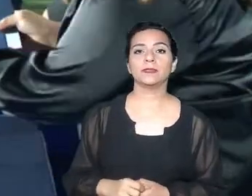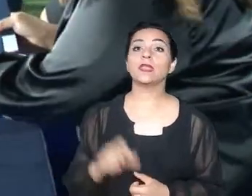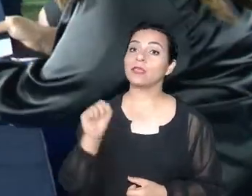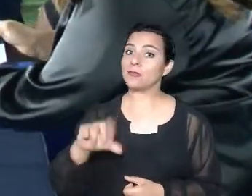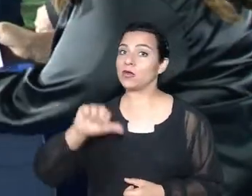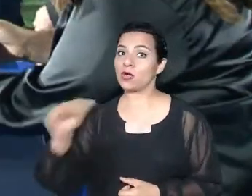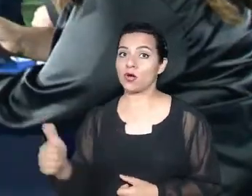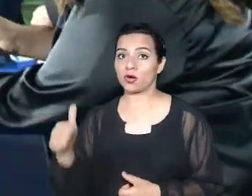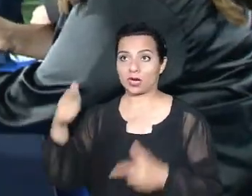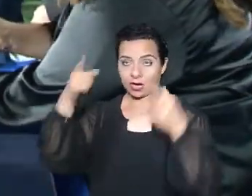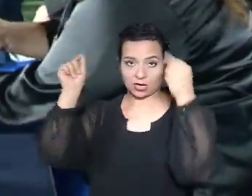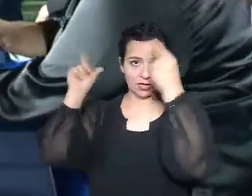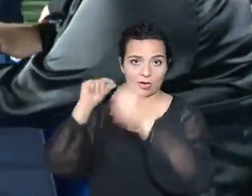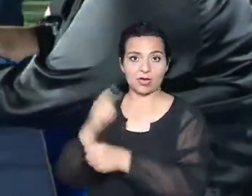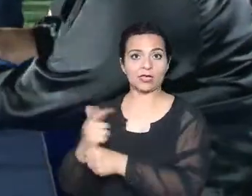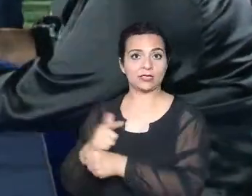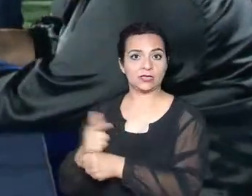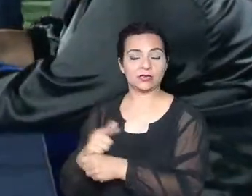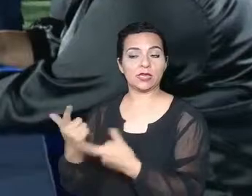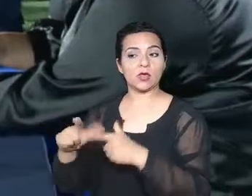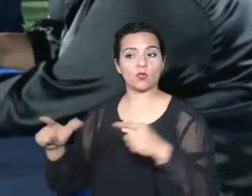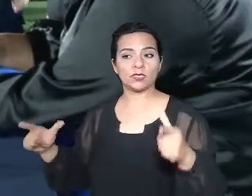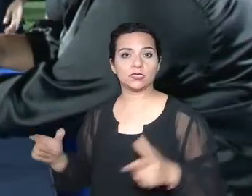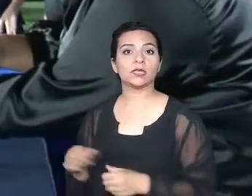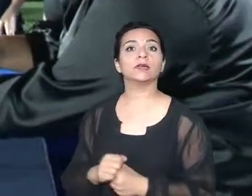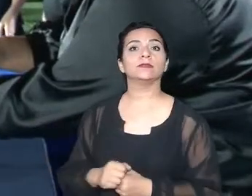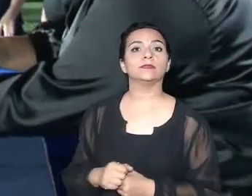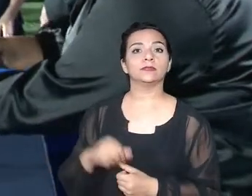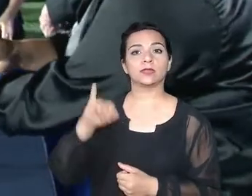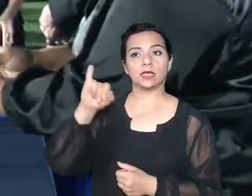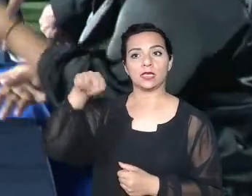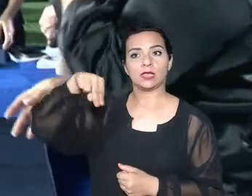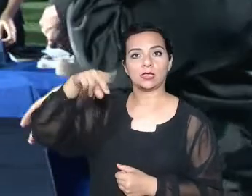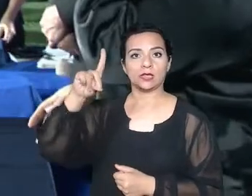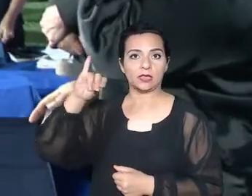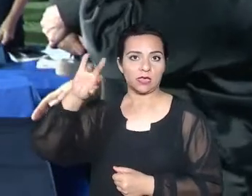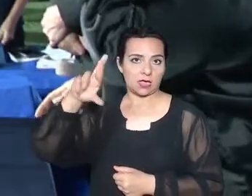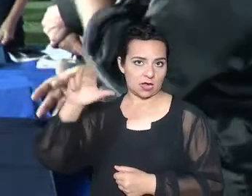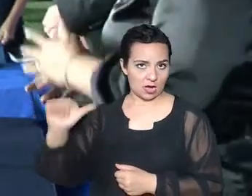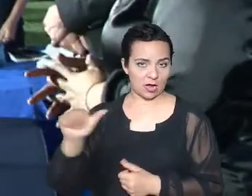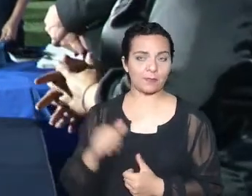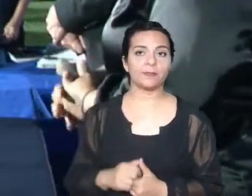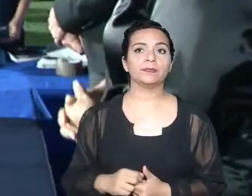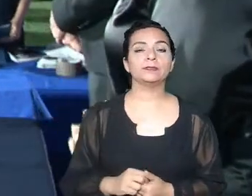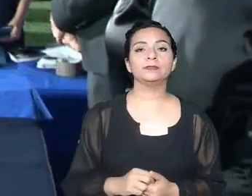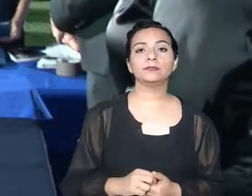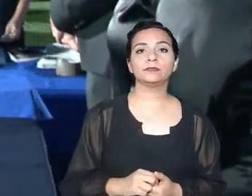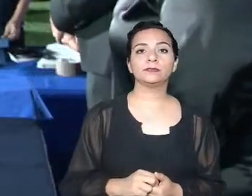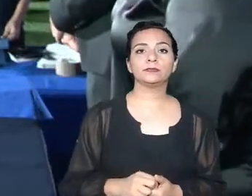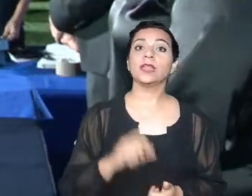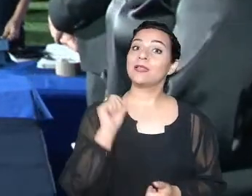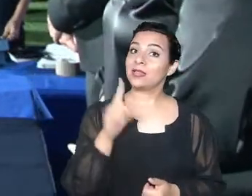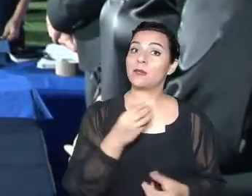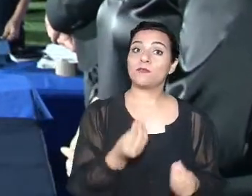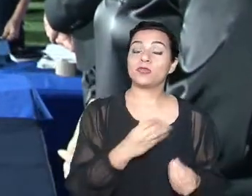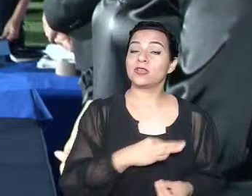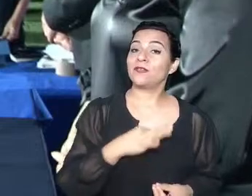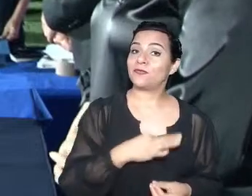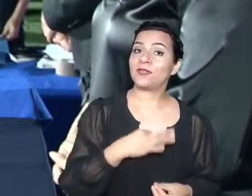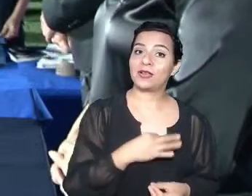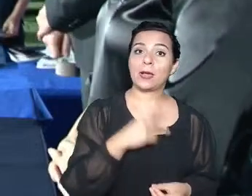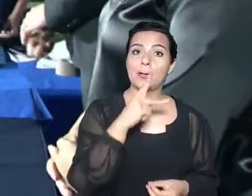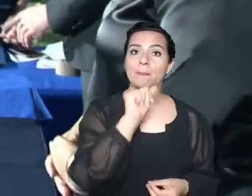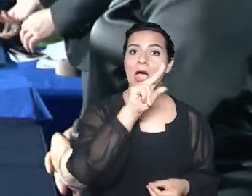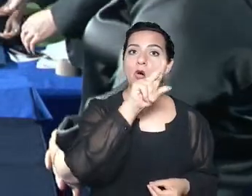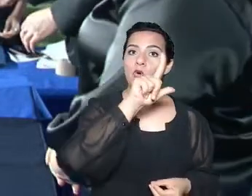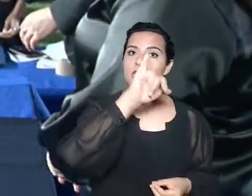Otra de nuestras graduantes de la licenciatura en lingüística es Indira Fernanda García Vélez. Muchas felicidades también para